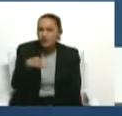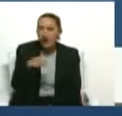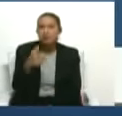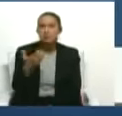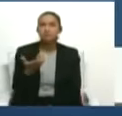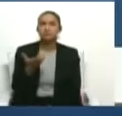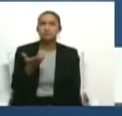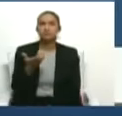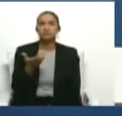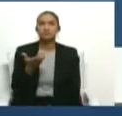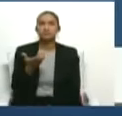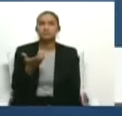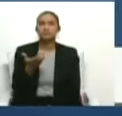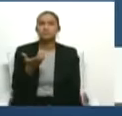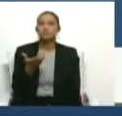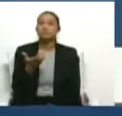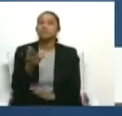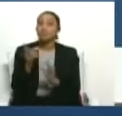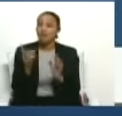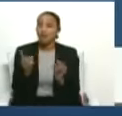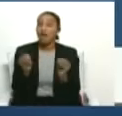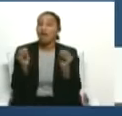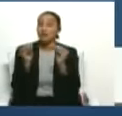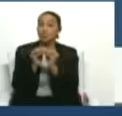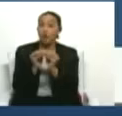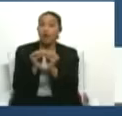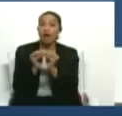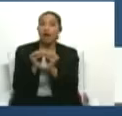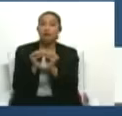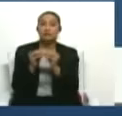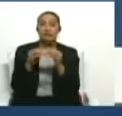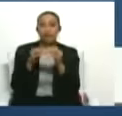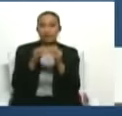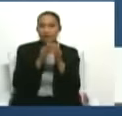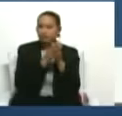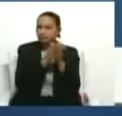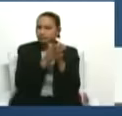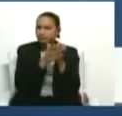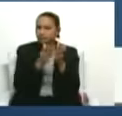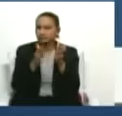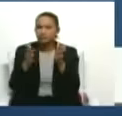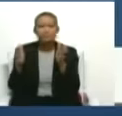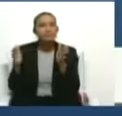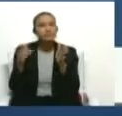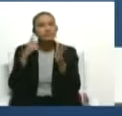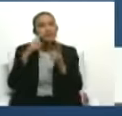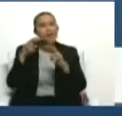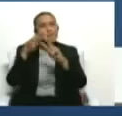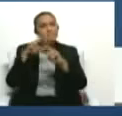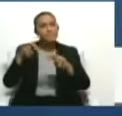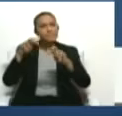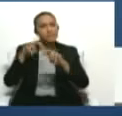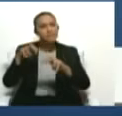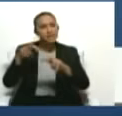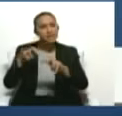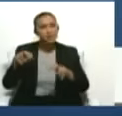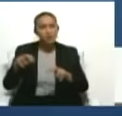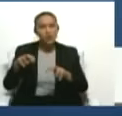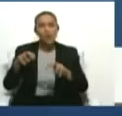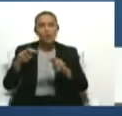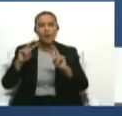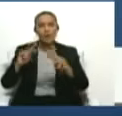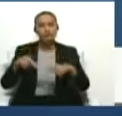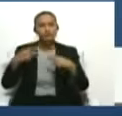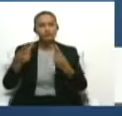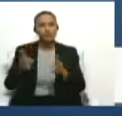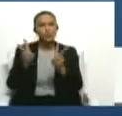como hacer igualmente avances y adelantos de las investigaciones actualizadas de